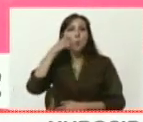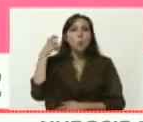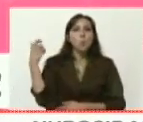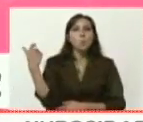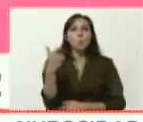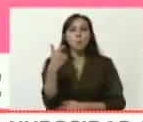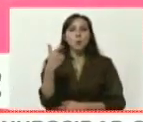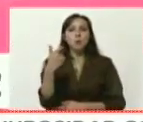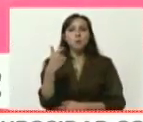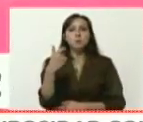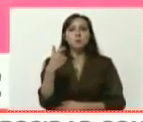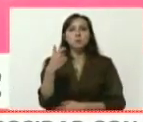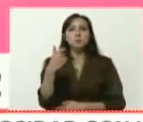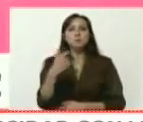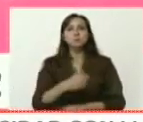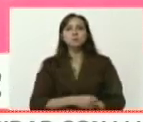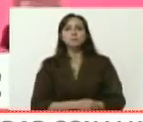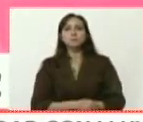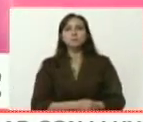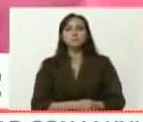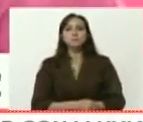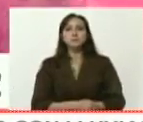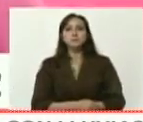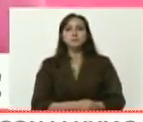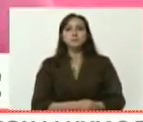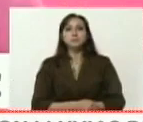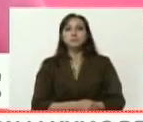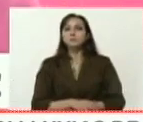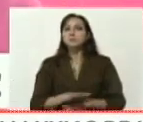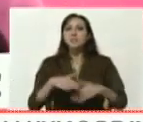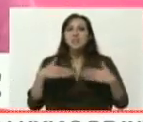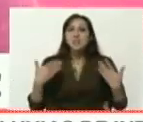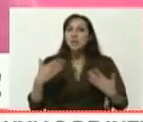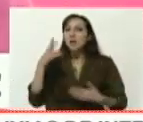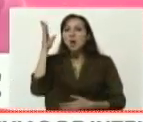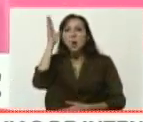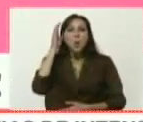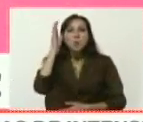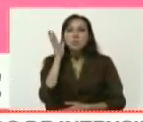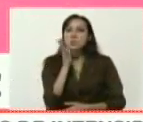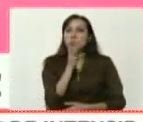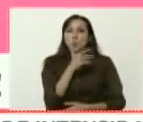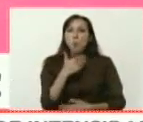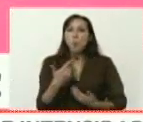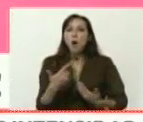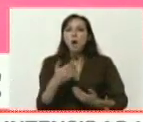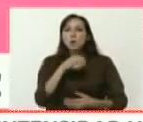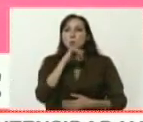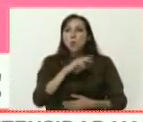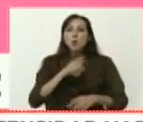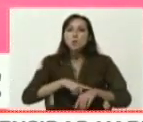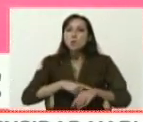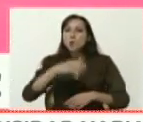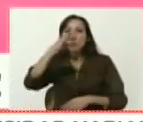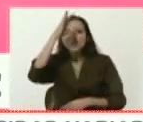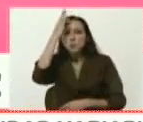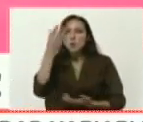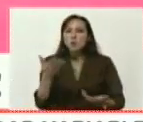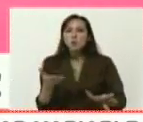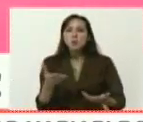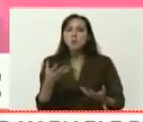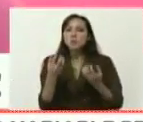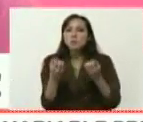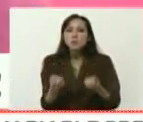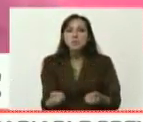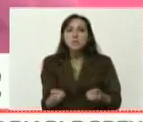reivindicativas puramente. ¿Es que acaso no hay conciencia de la hora histórica que nos toca vivir como pueblo?